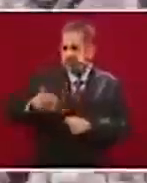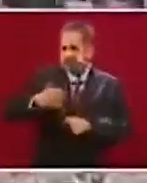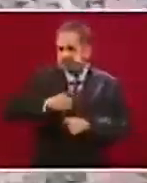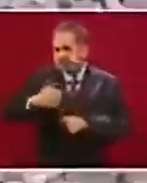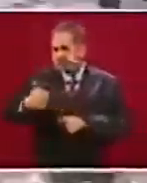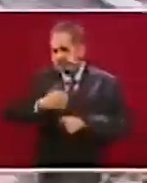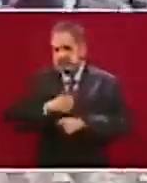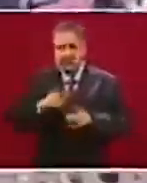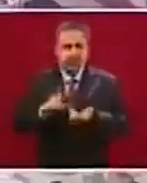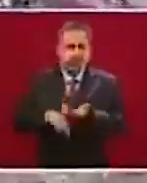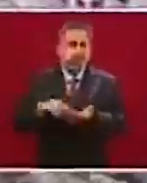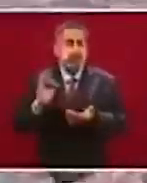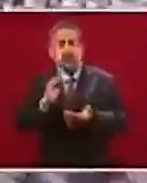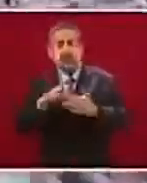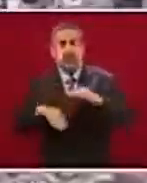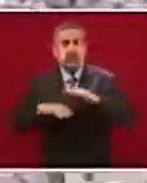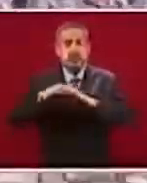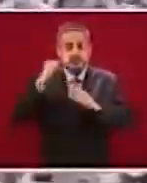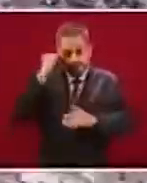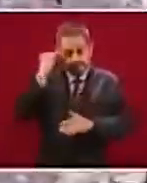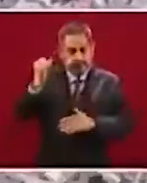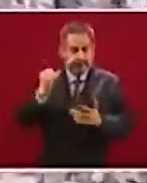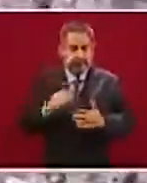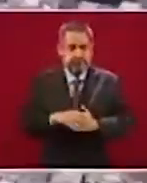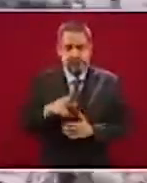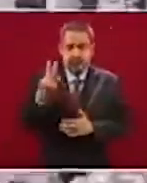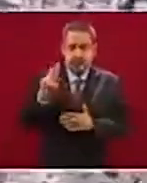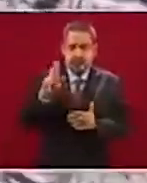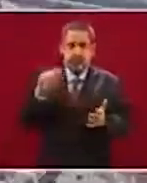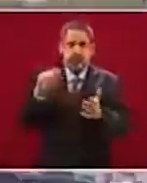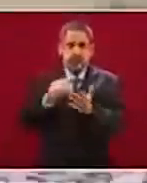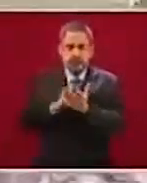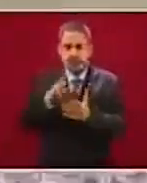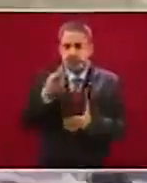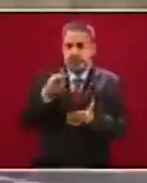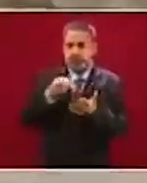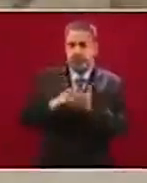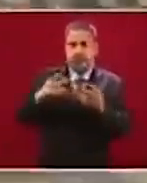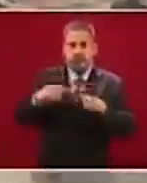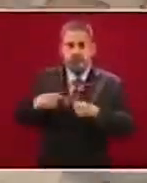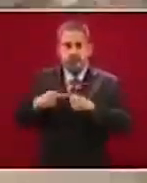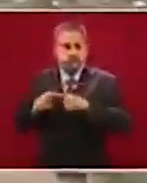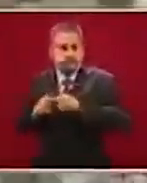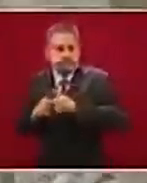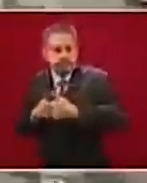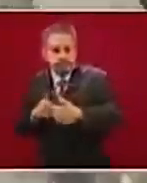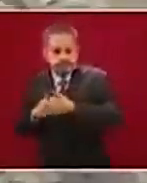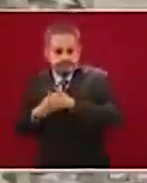hipótesis altas, pues arriba de los 80 mil, 90 mil pasajeros al día.